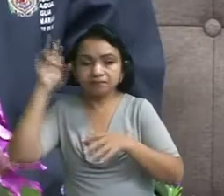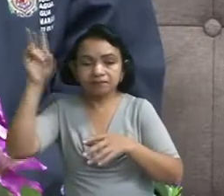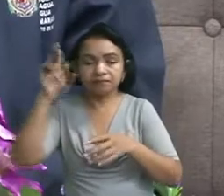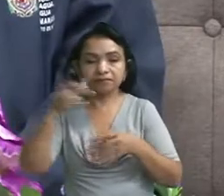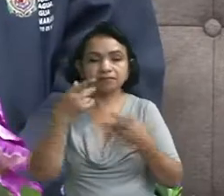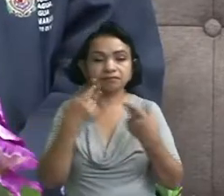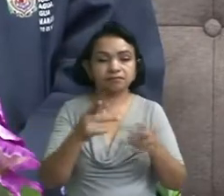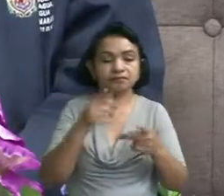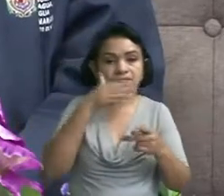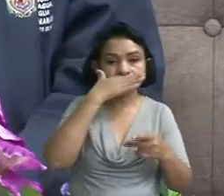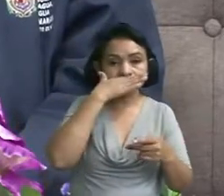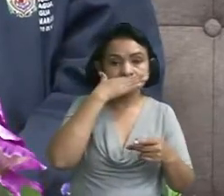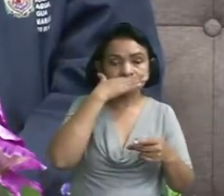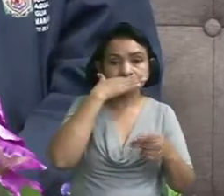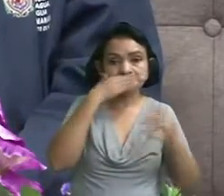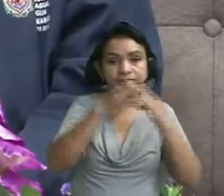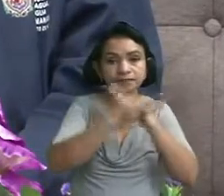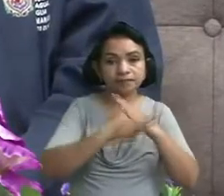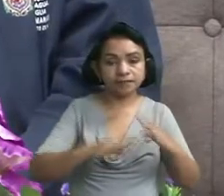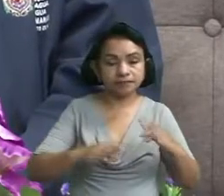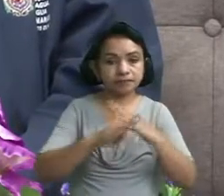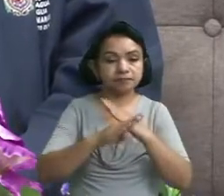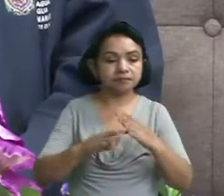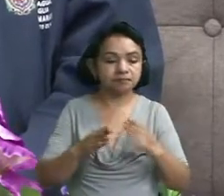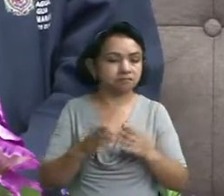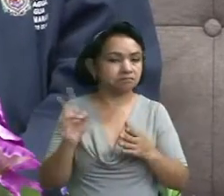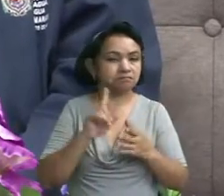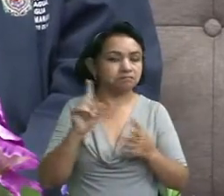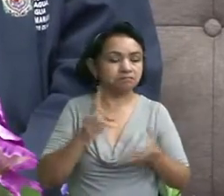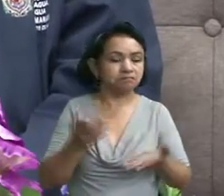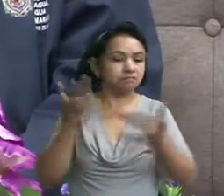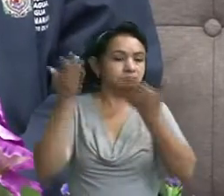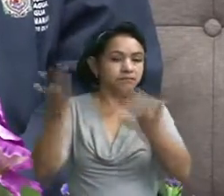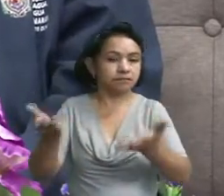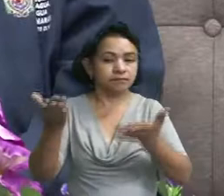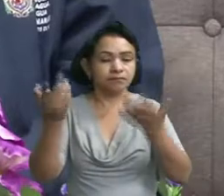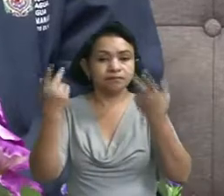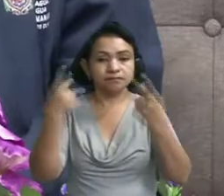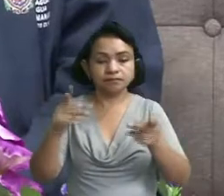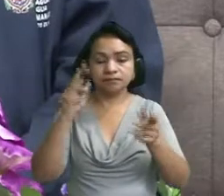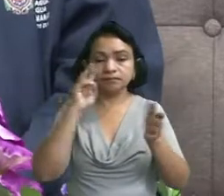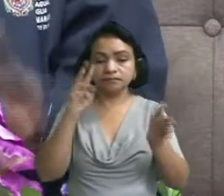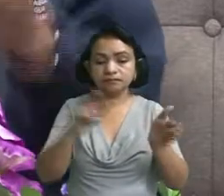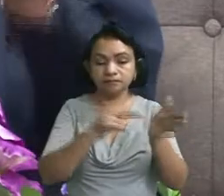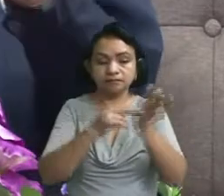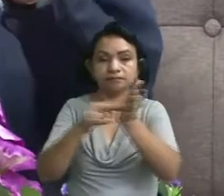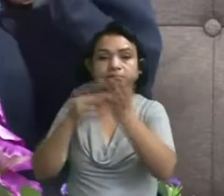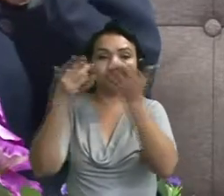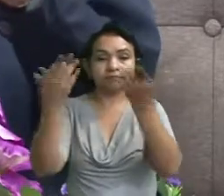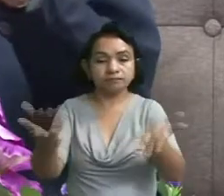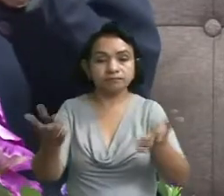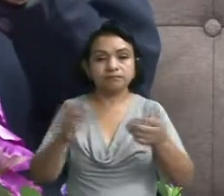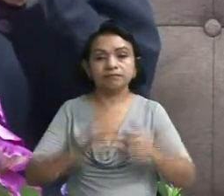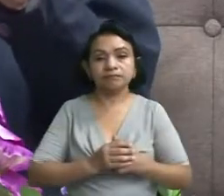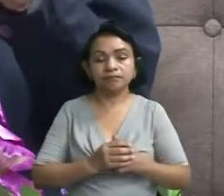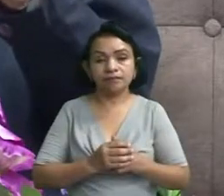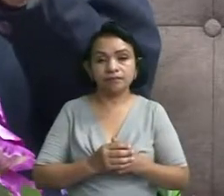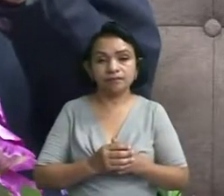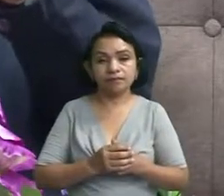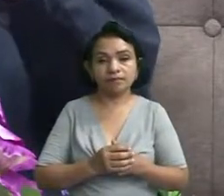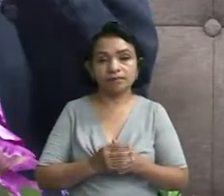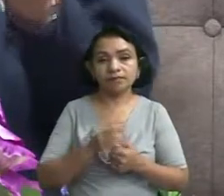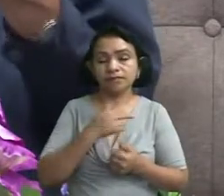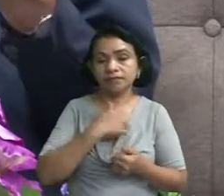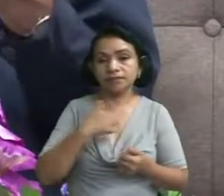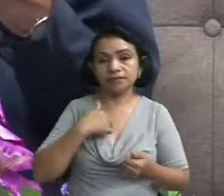vocación democrática, una vocación de paz, no hubiéramos entregado el gobierno. Pero precisamente ahí es donde se demostró que a nosotros